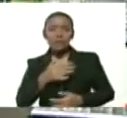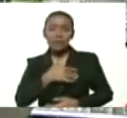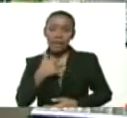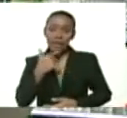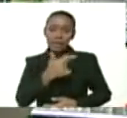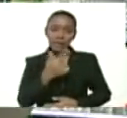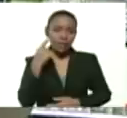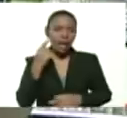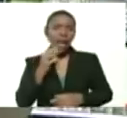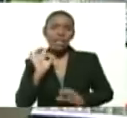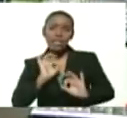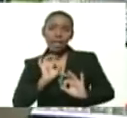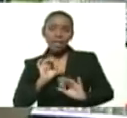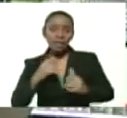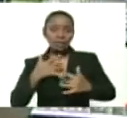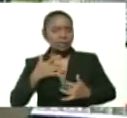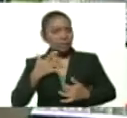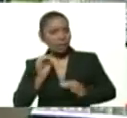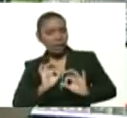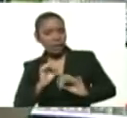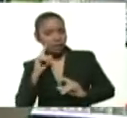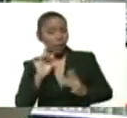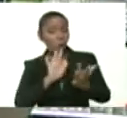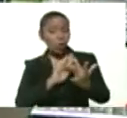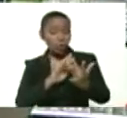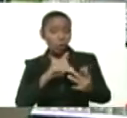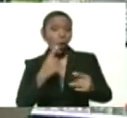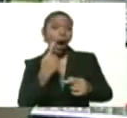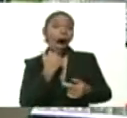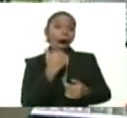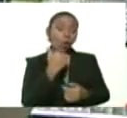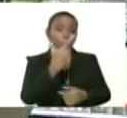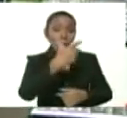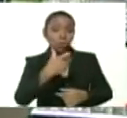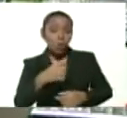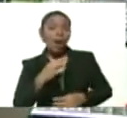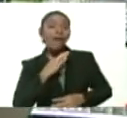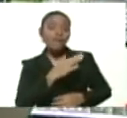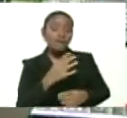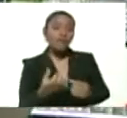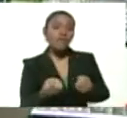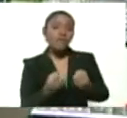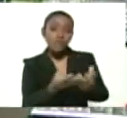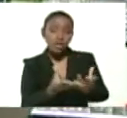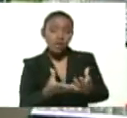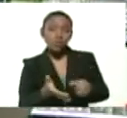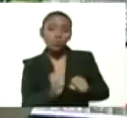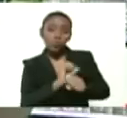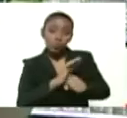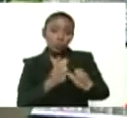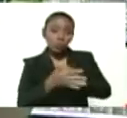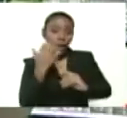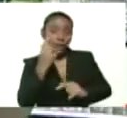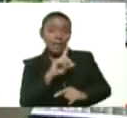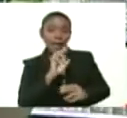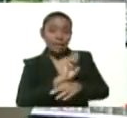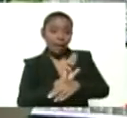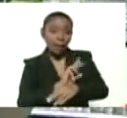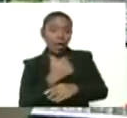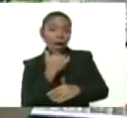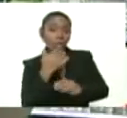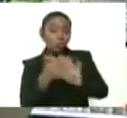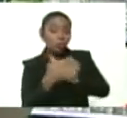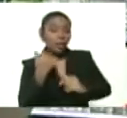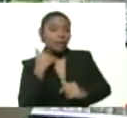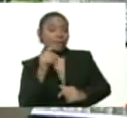ningún tipo de síntoma, pero estuvieron en contacto con algún paciente positivo. Estamos haciendo la prueba rápida a todas estas personas que manifestaron algún tipo de